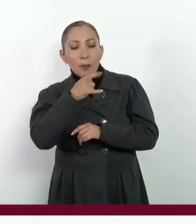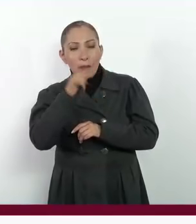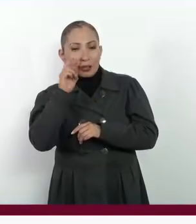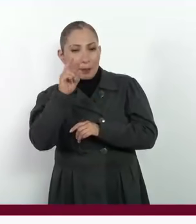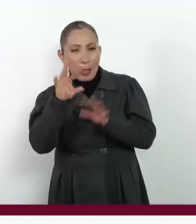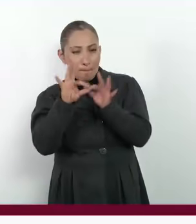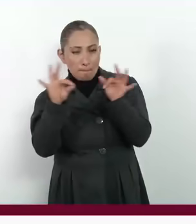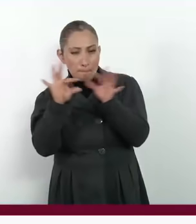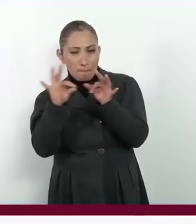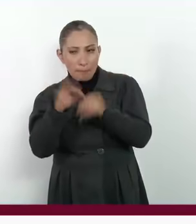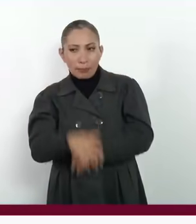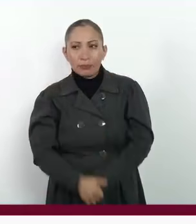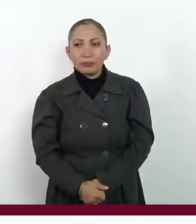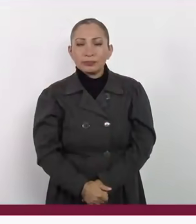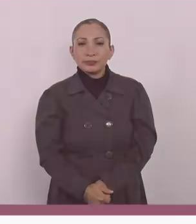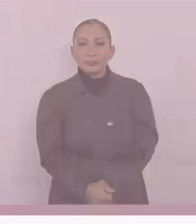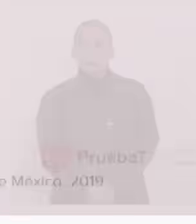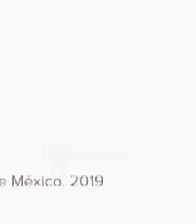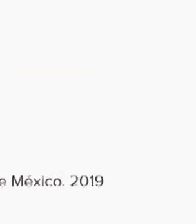geométrica que la describe.